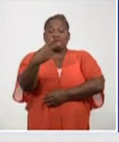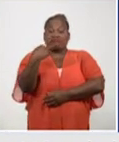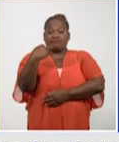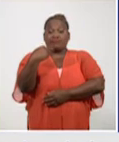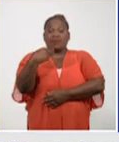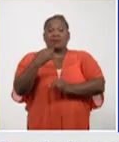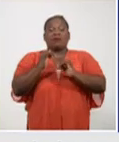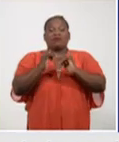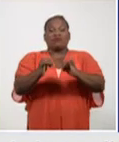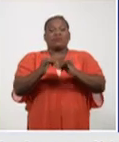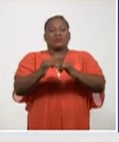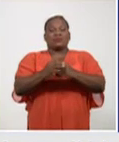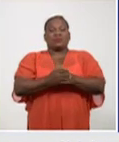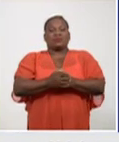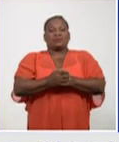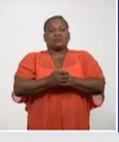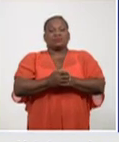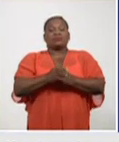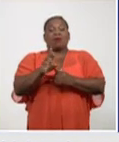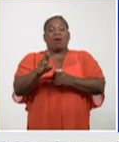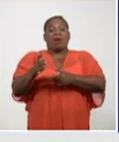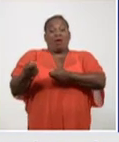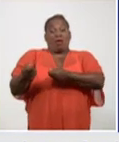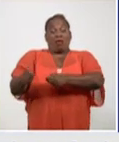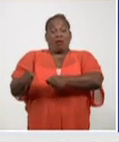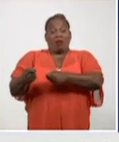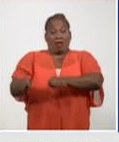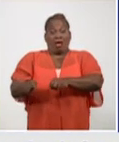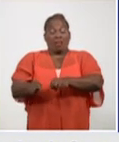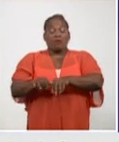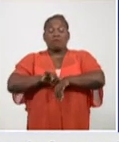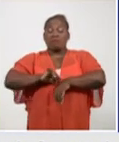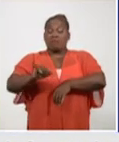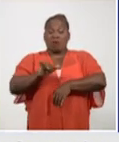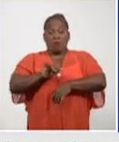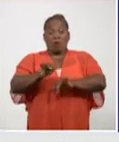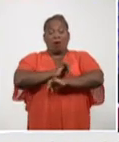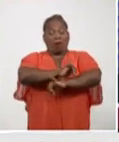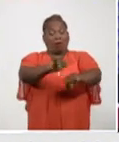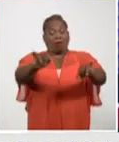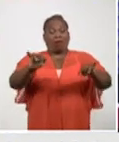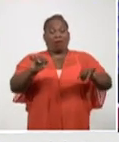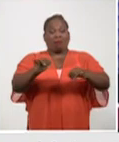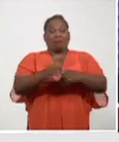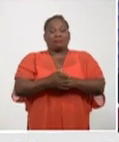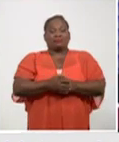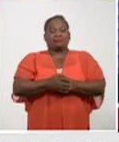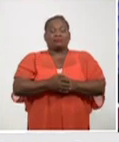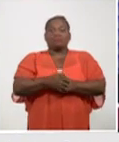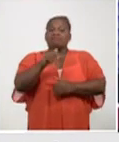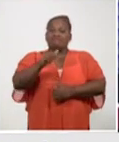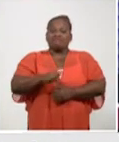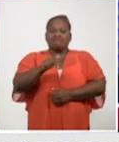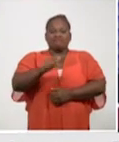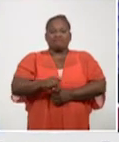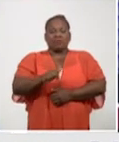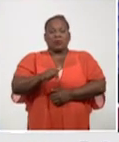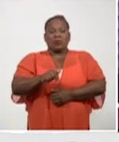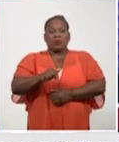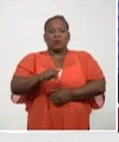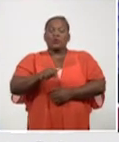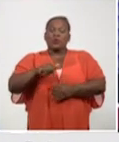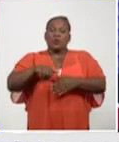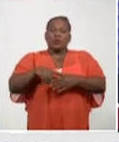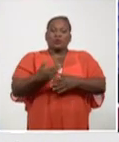Los medios de radio que multiplican la información también. Bueno, hoy es un día sombrío, pudiera